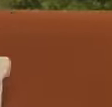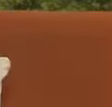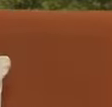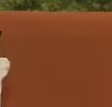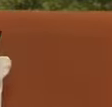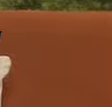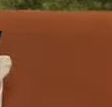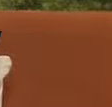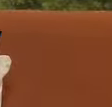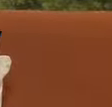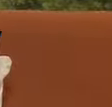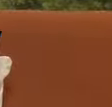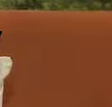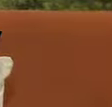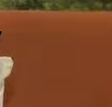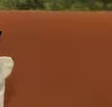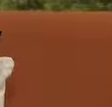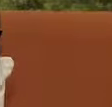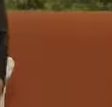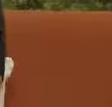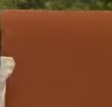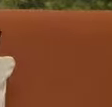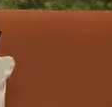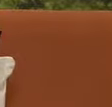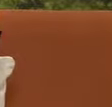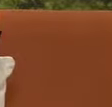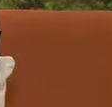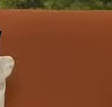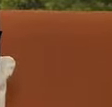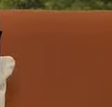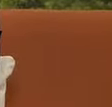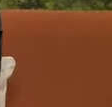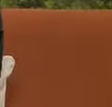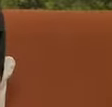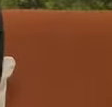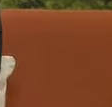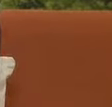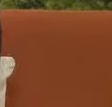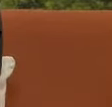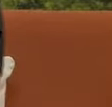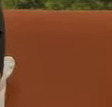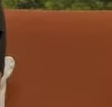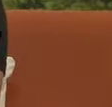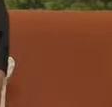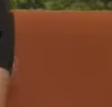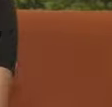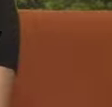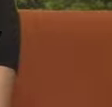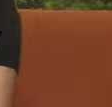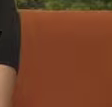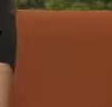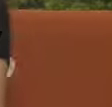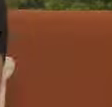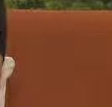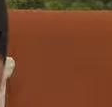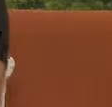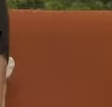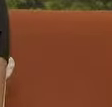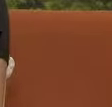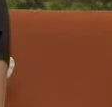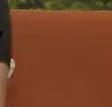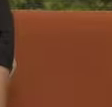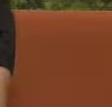y muy contenta de estar aquí. Bueno, voy a empezar a describir qué es los dolores de espalda. Uh-huh. Los